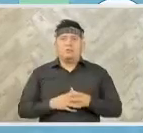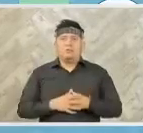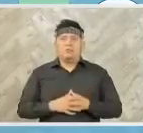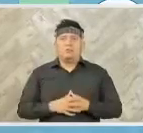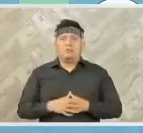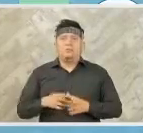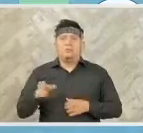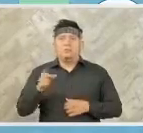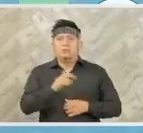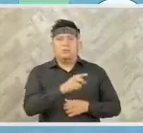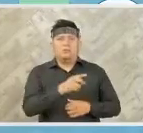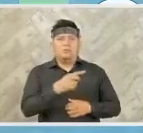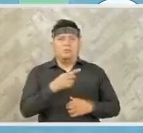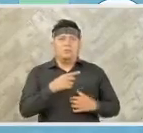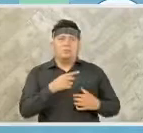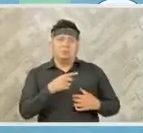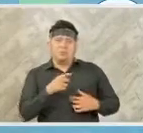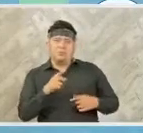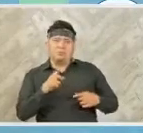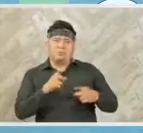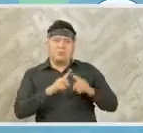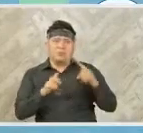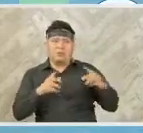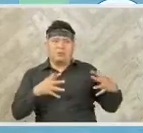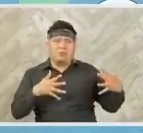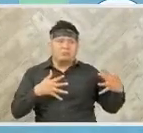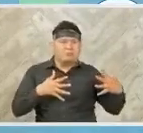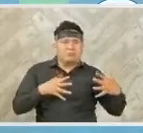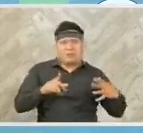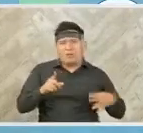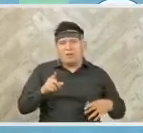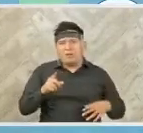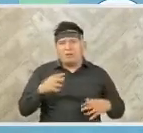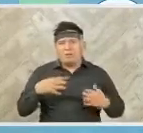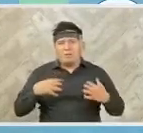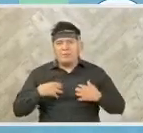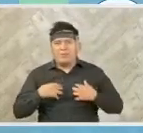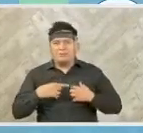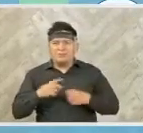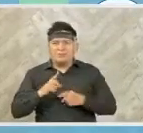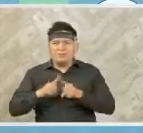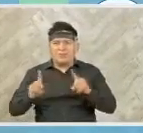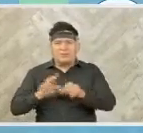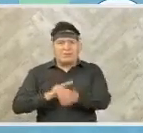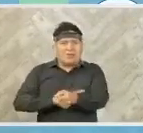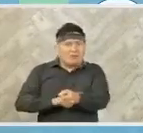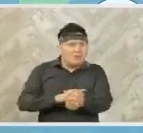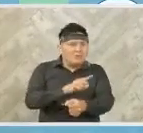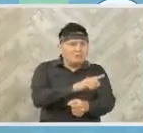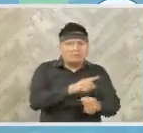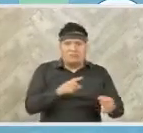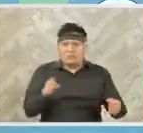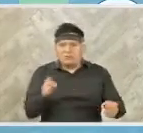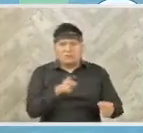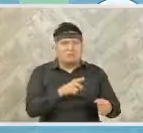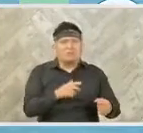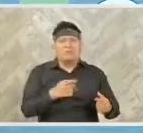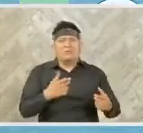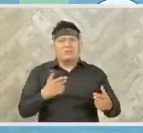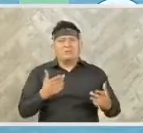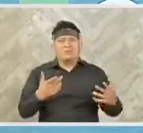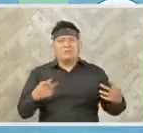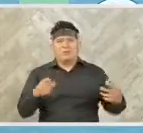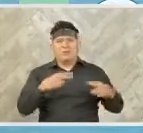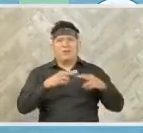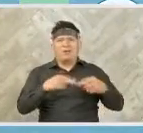cruces de razas diferentes la muerte de los animalitos. Entonces, la esterilización